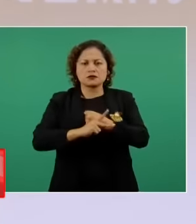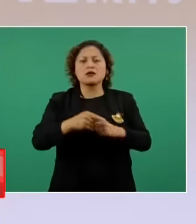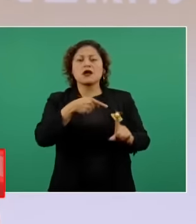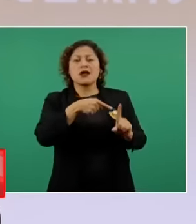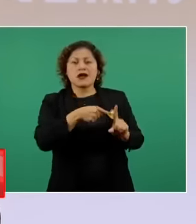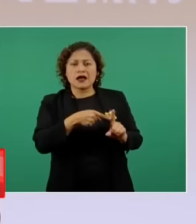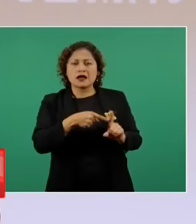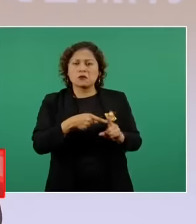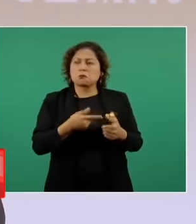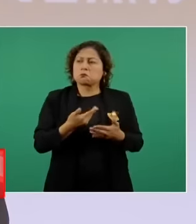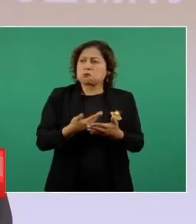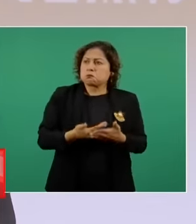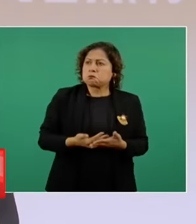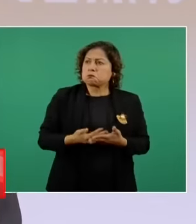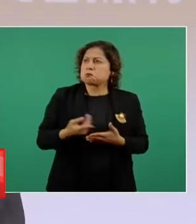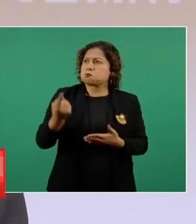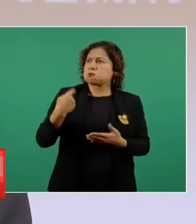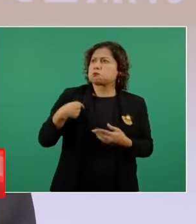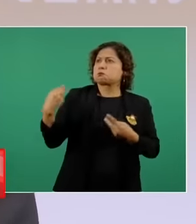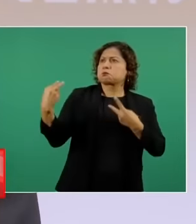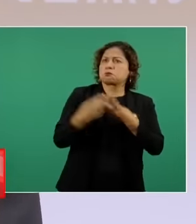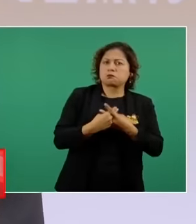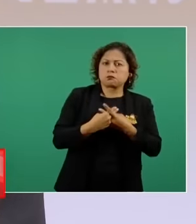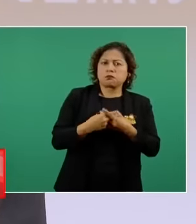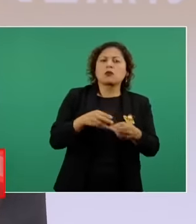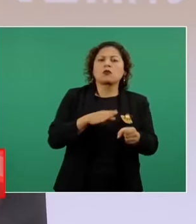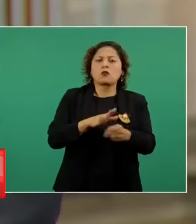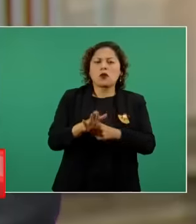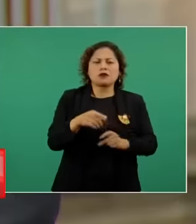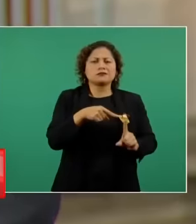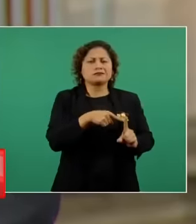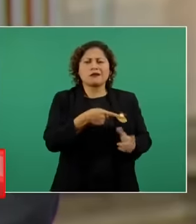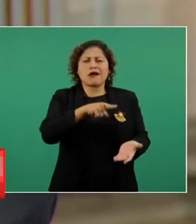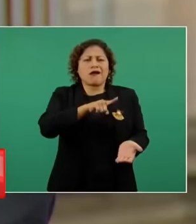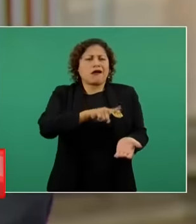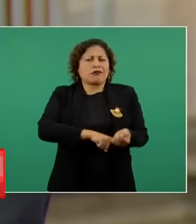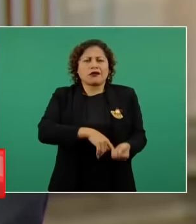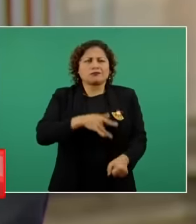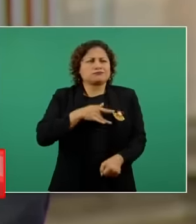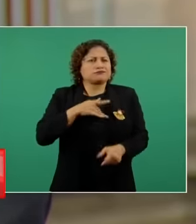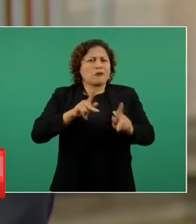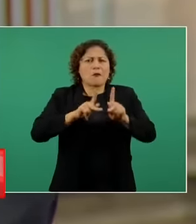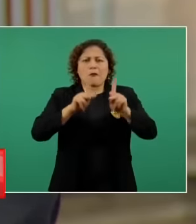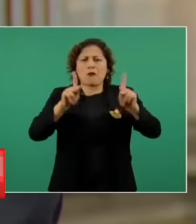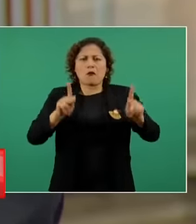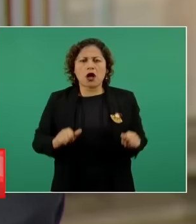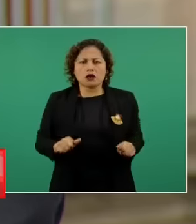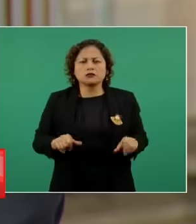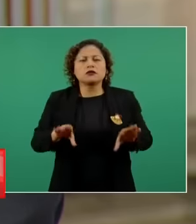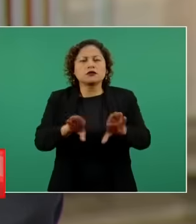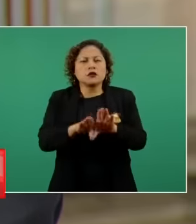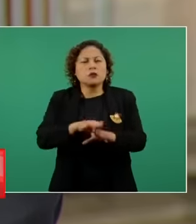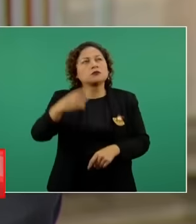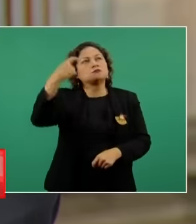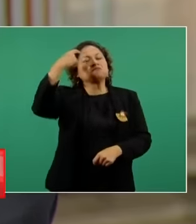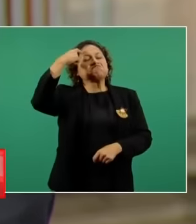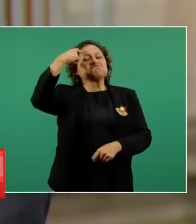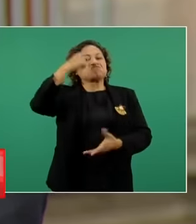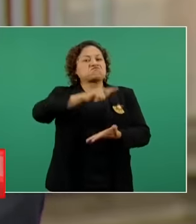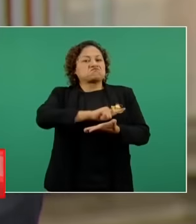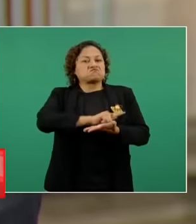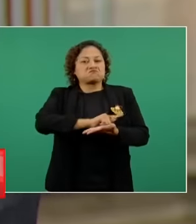tranquilidad fue la paz con su conciencia,